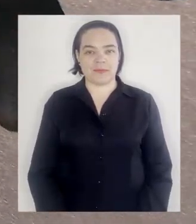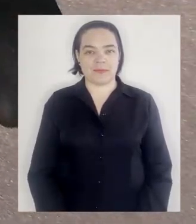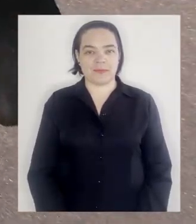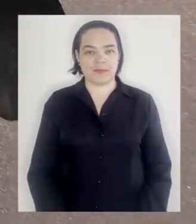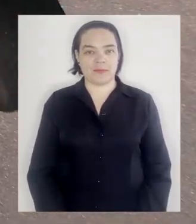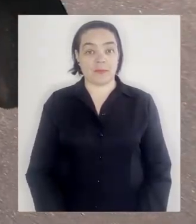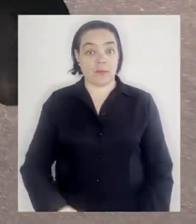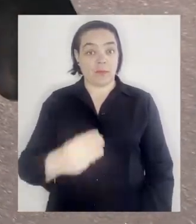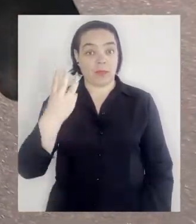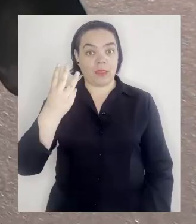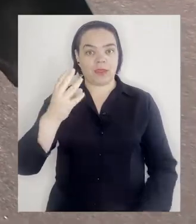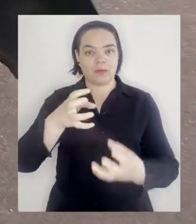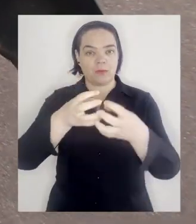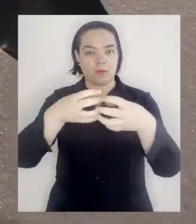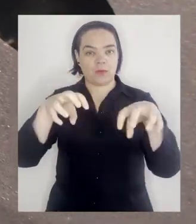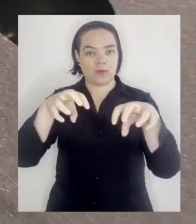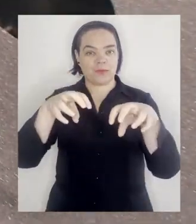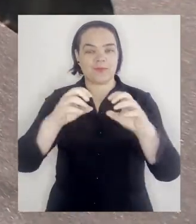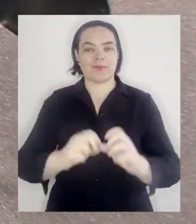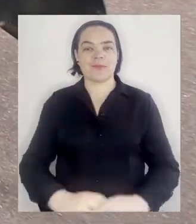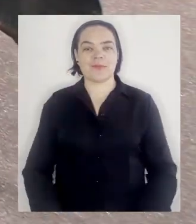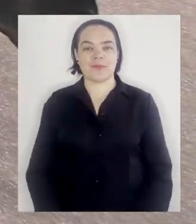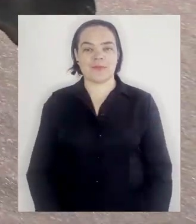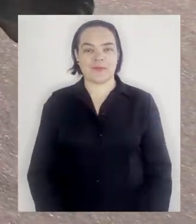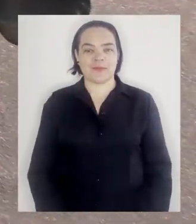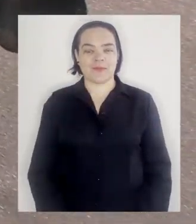Ponemos los 3. Ups.